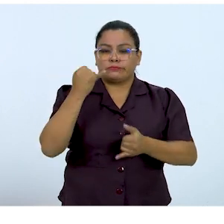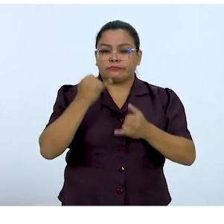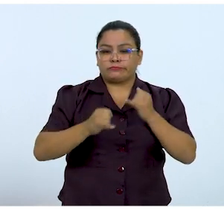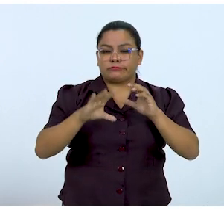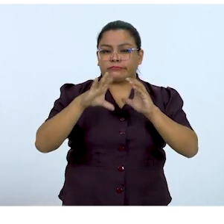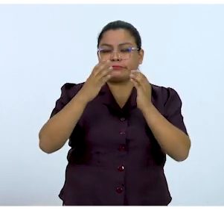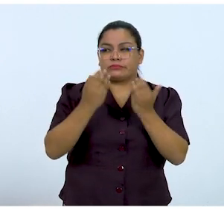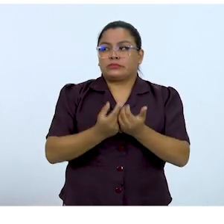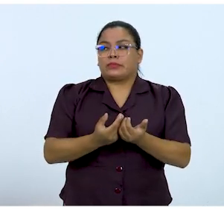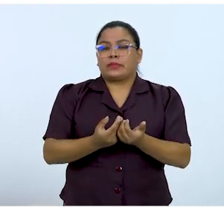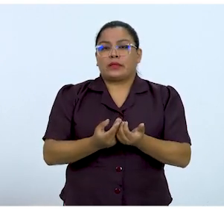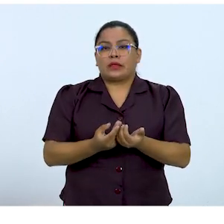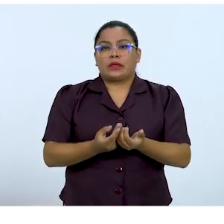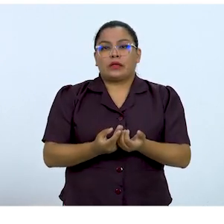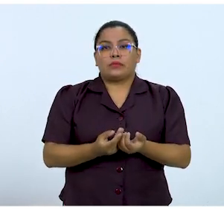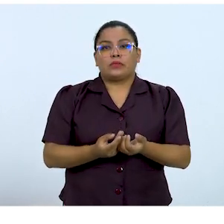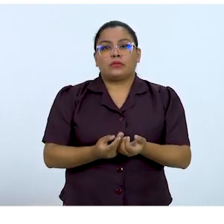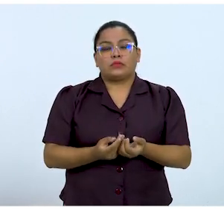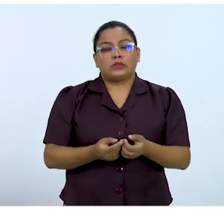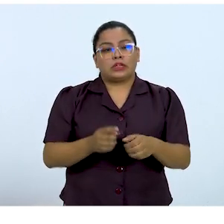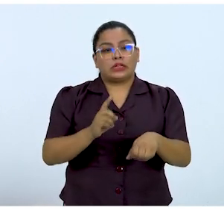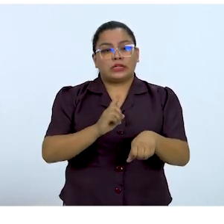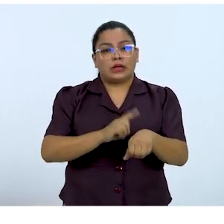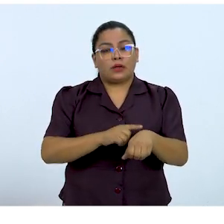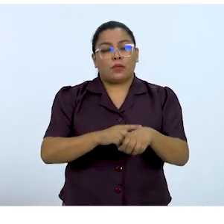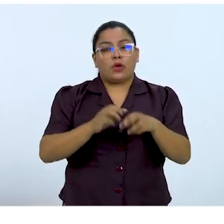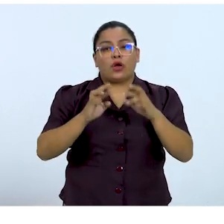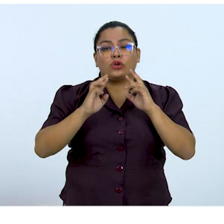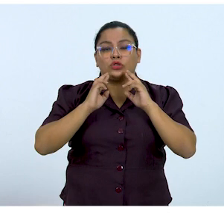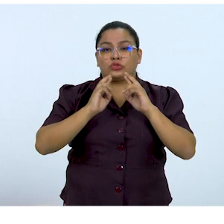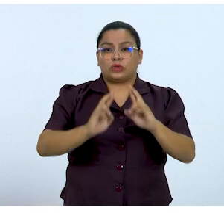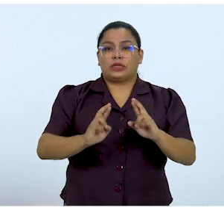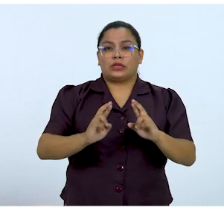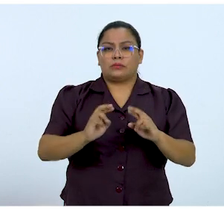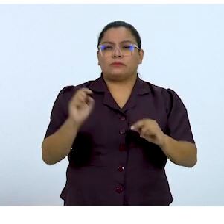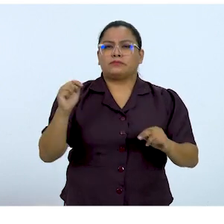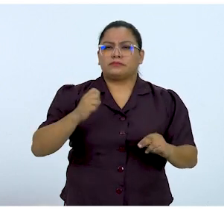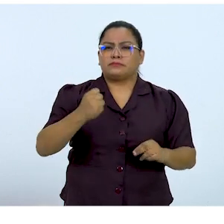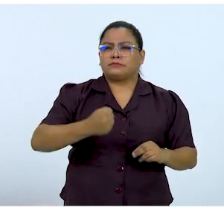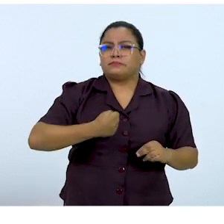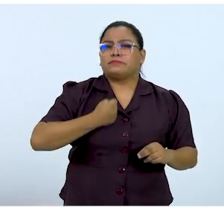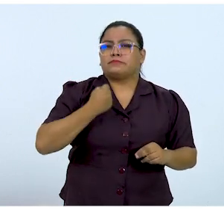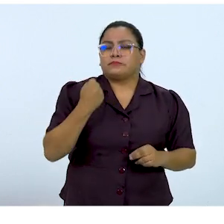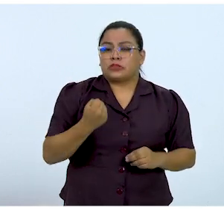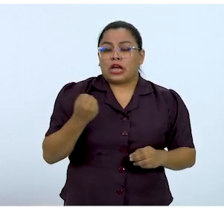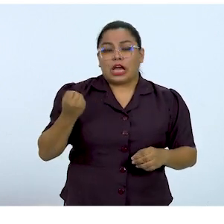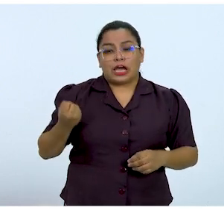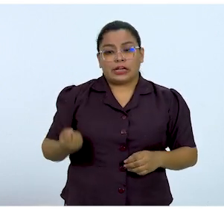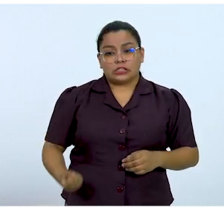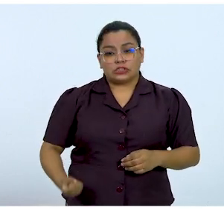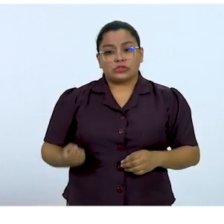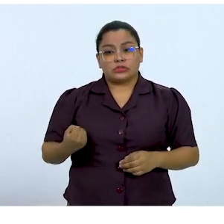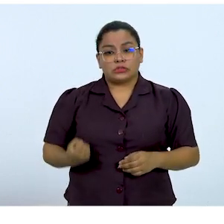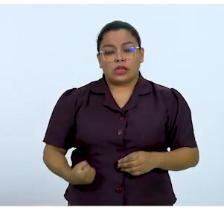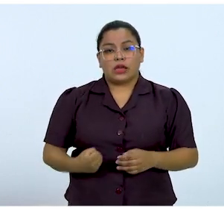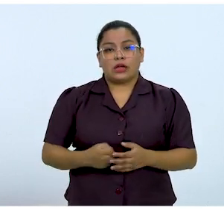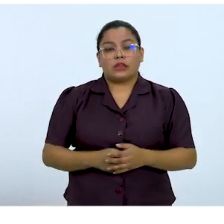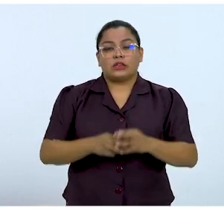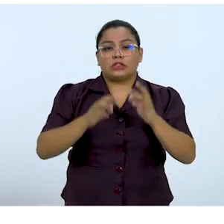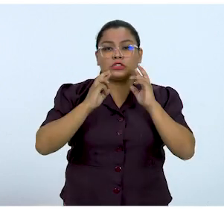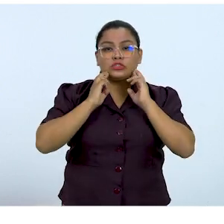Ahora, para finalizar la clase, pasamos a la sección Resuelve. Acá es importante que los